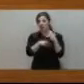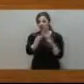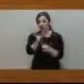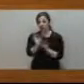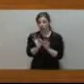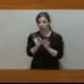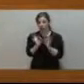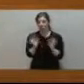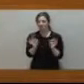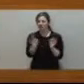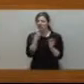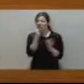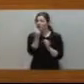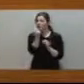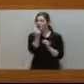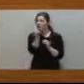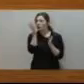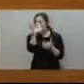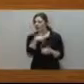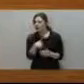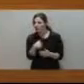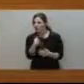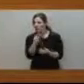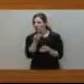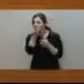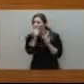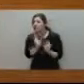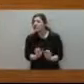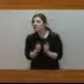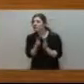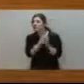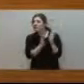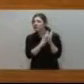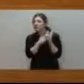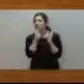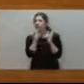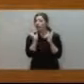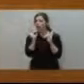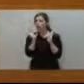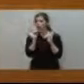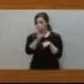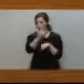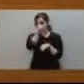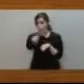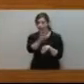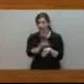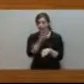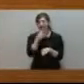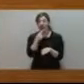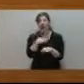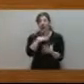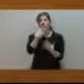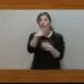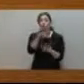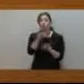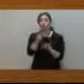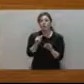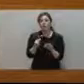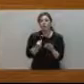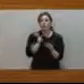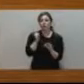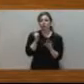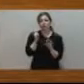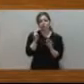Hay partidas que ni existen. Eso es lo que cuentan los informes, señor consejero. Y además, que se falsificó documentación en el proceso.